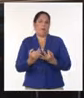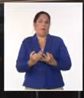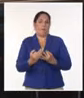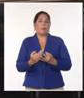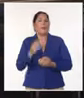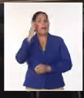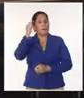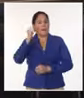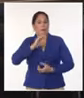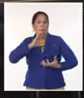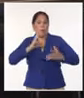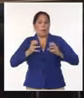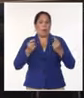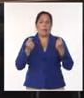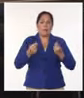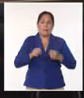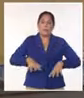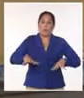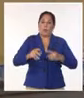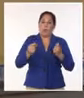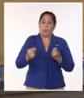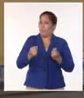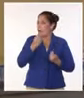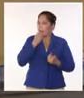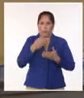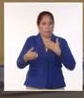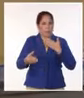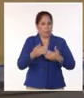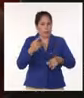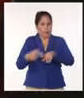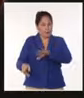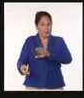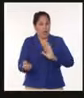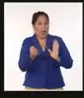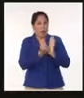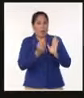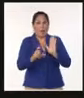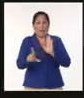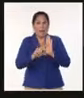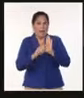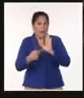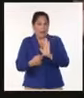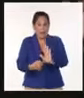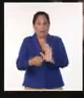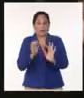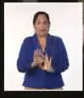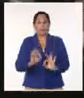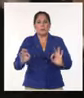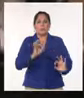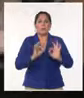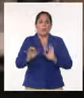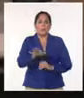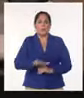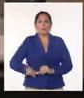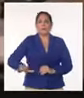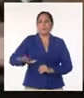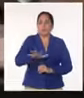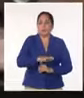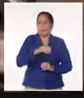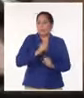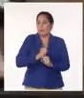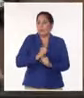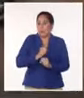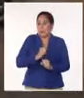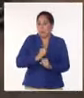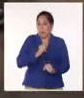de la compleja situación económica del país. También se aprobaron los decretos leyes del régimen especial de seguridad social de los trabajadores que